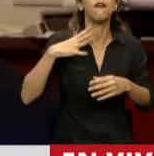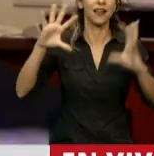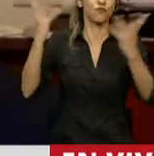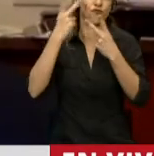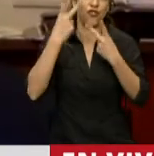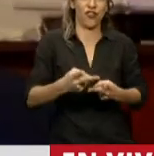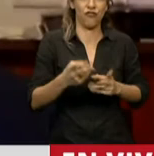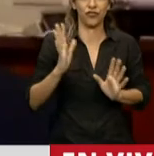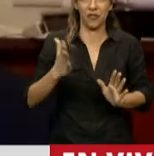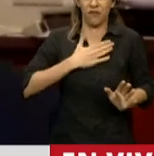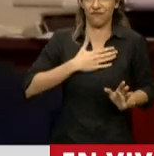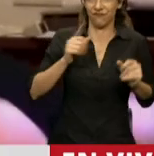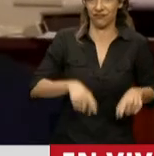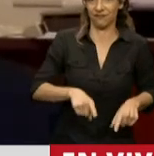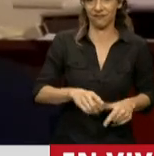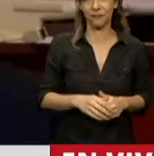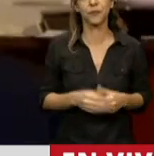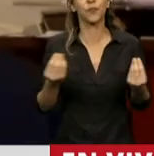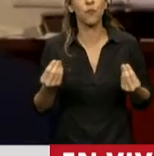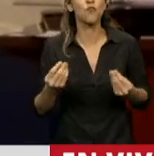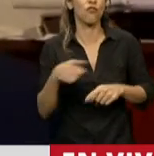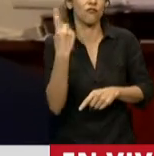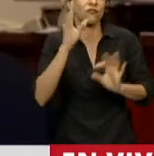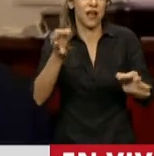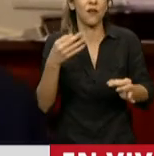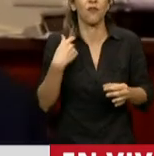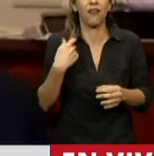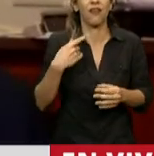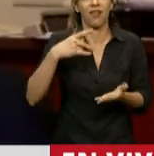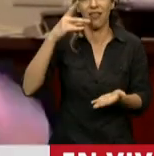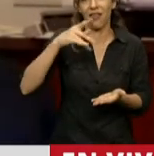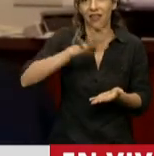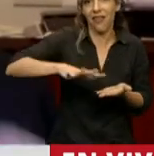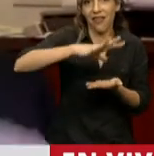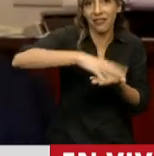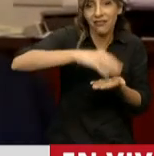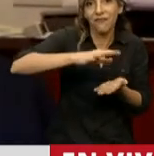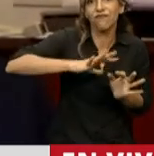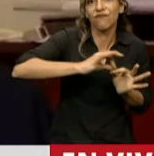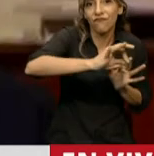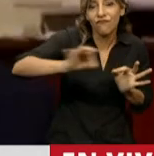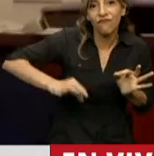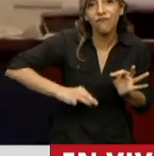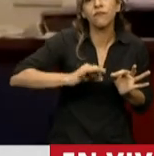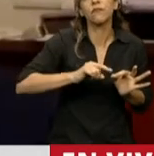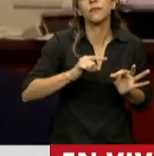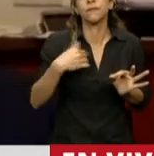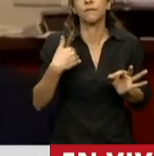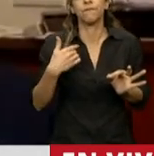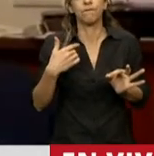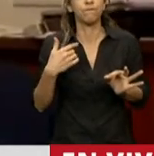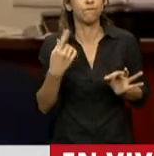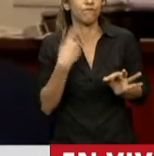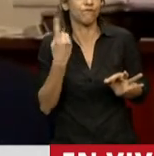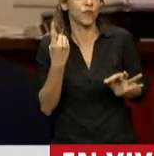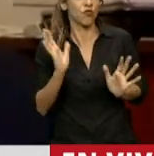ya que la Comisión de Límites de la Plataforma Continental no puede expedirse sobre